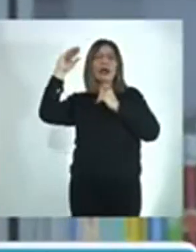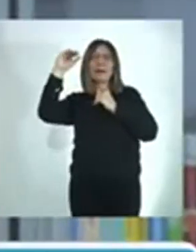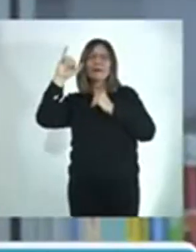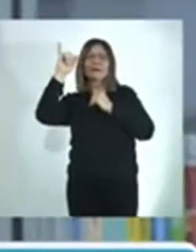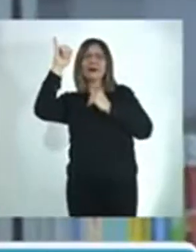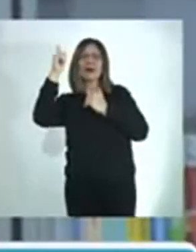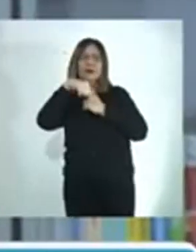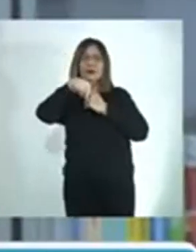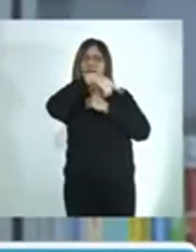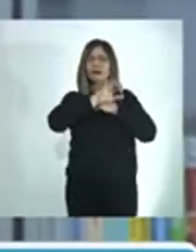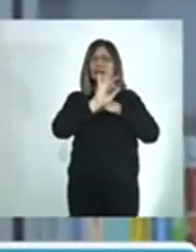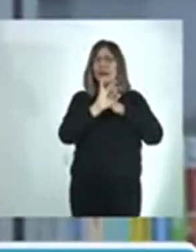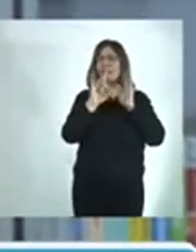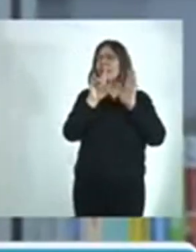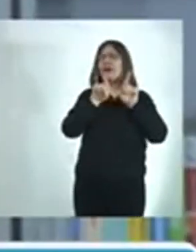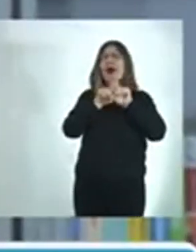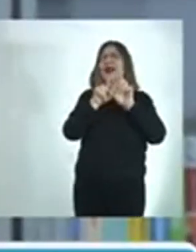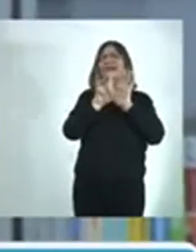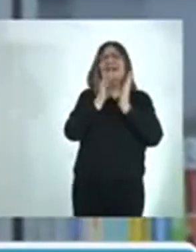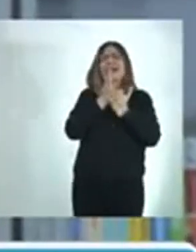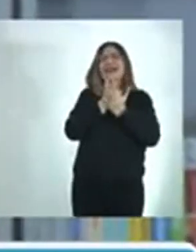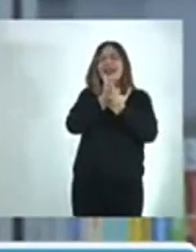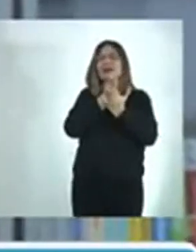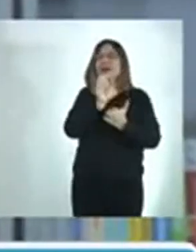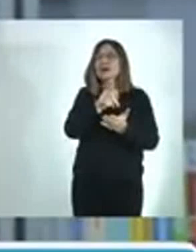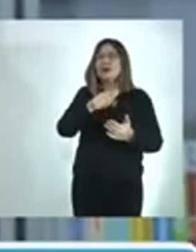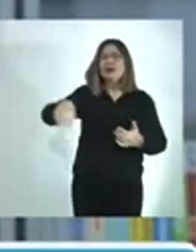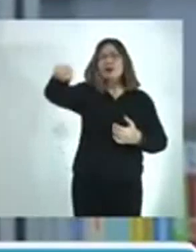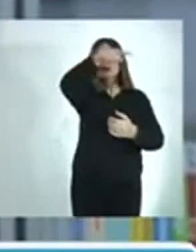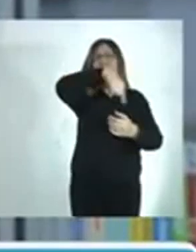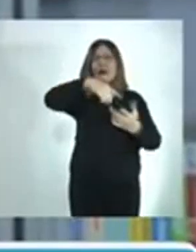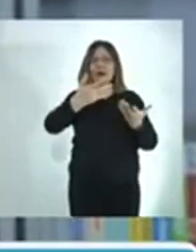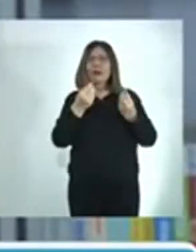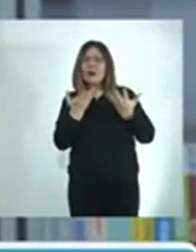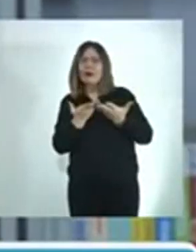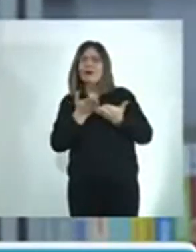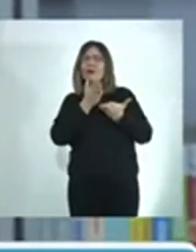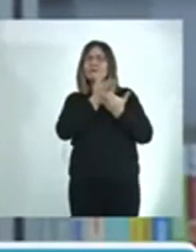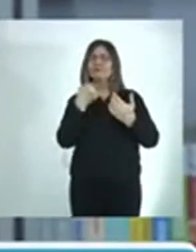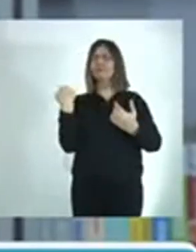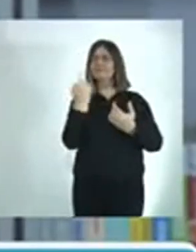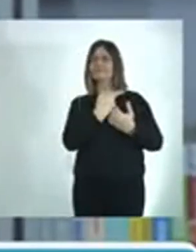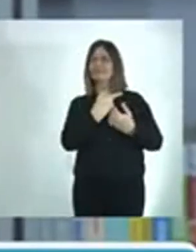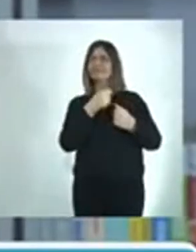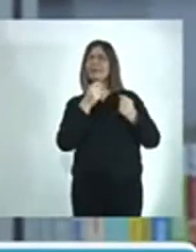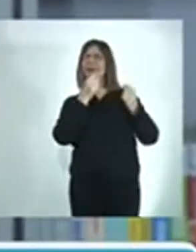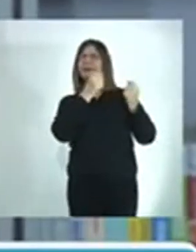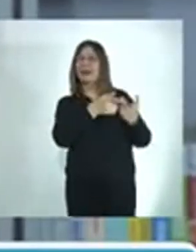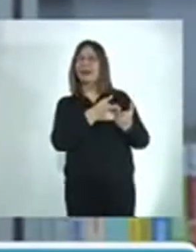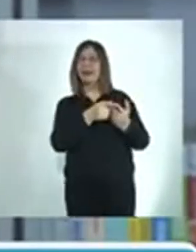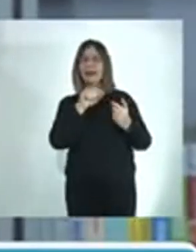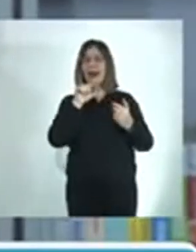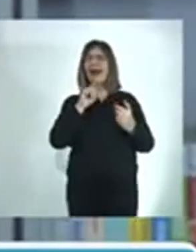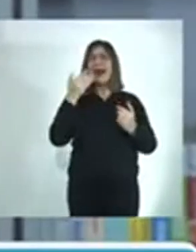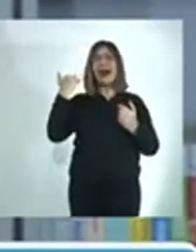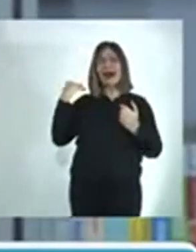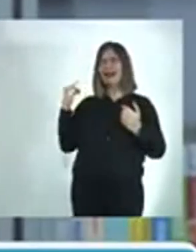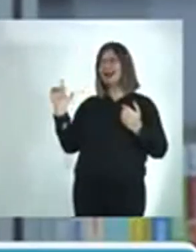hemos ampliado, hemos garantizado y hemos llevado a una escala sin precedentes. Es decir,